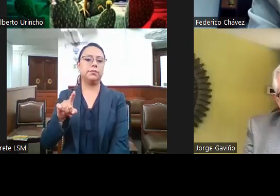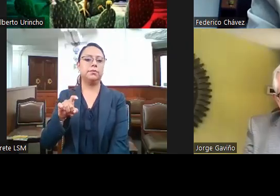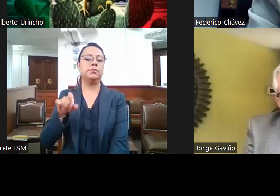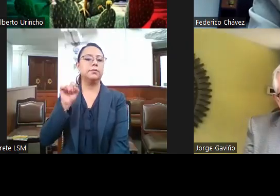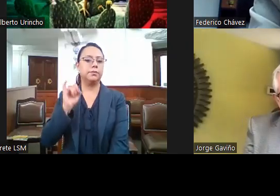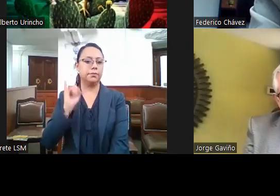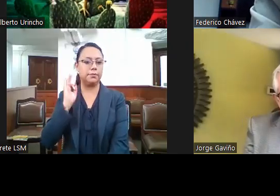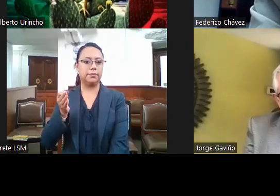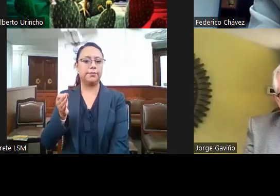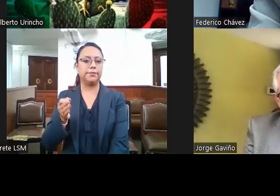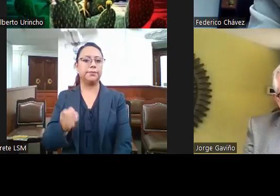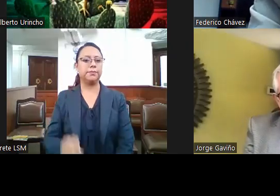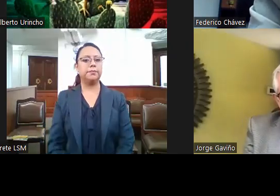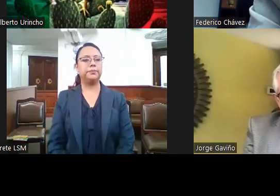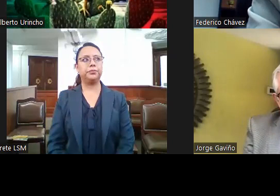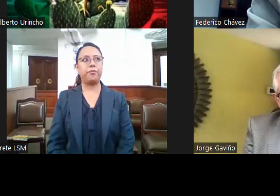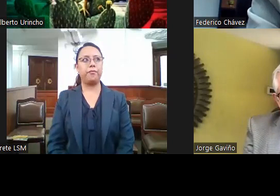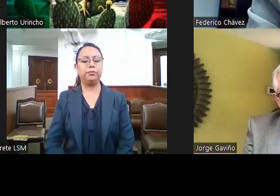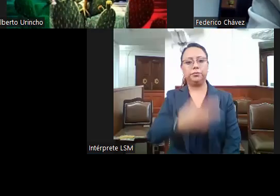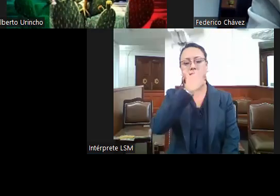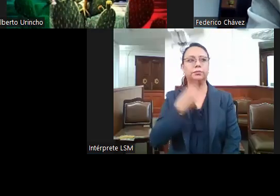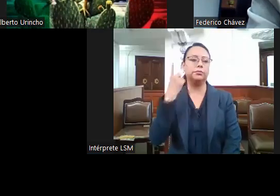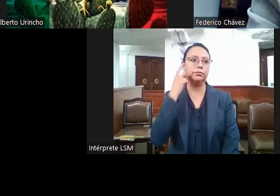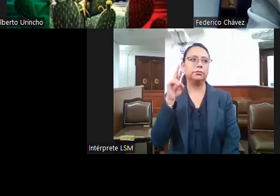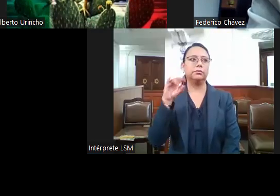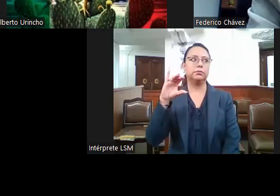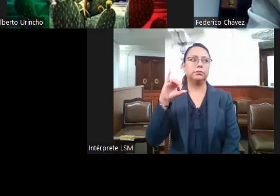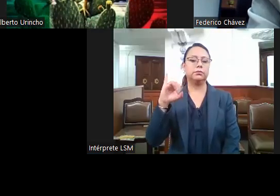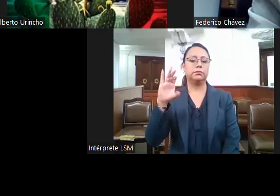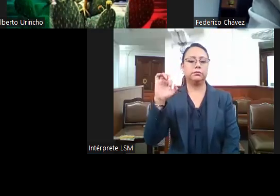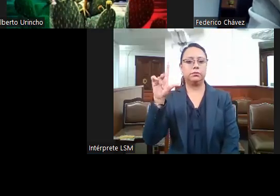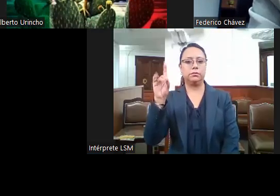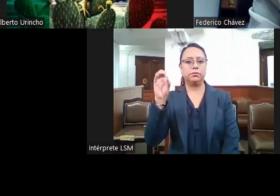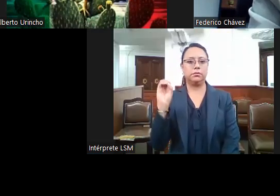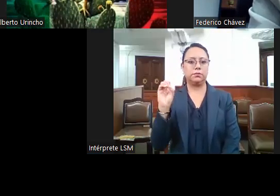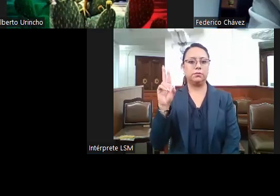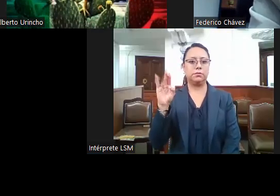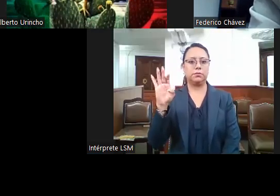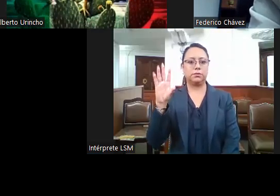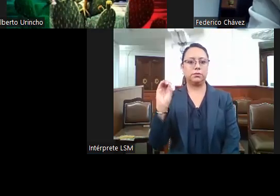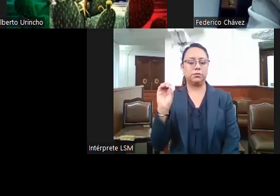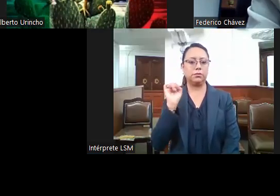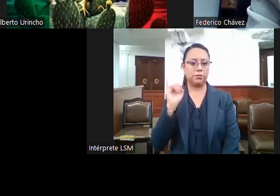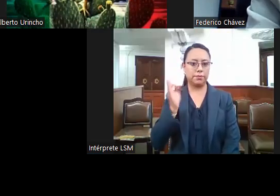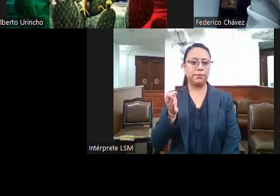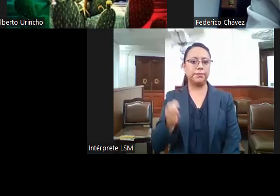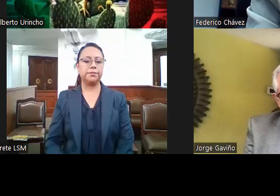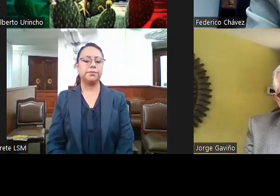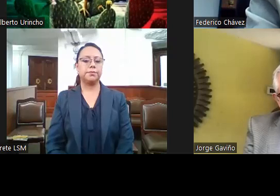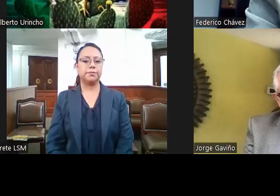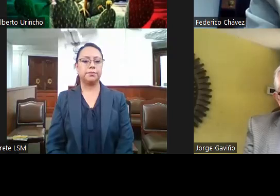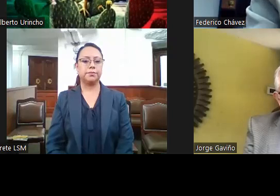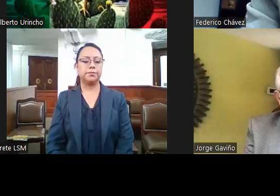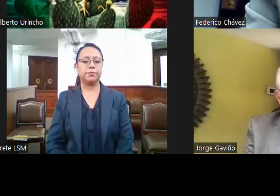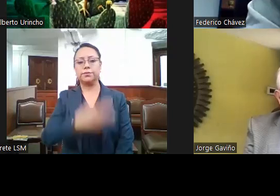Cáñez Morales, a favor. Diputado Ricardo Rubio Torres. Rubio Torres en pro.